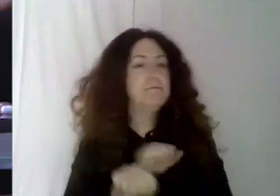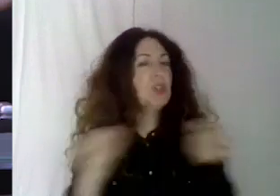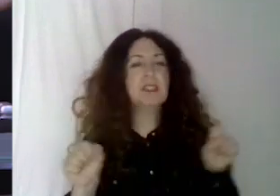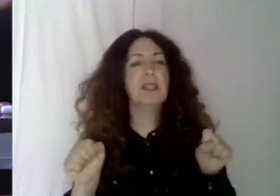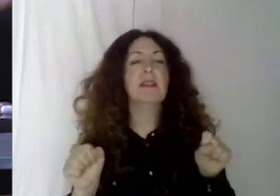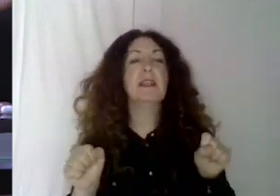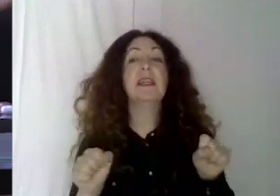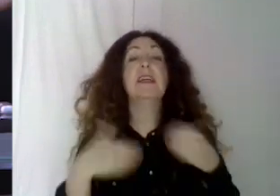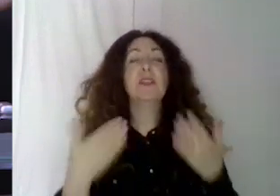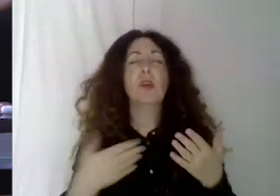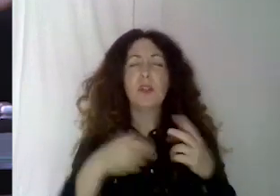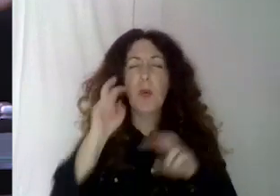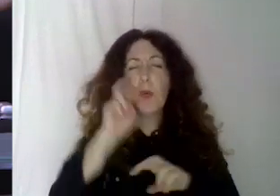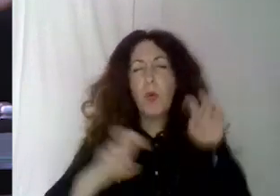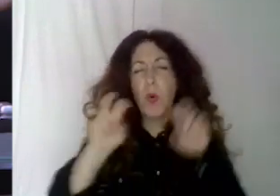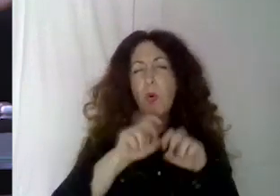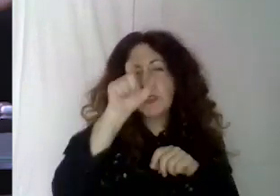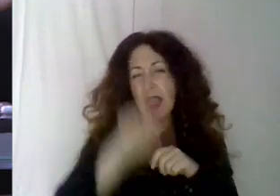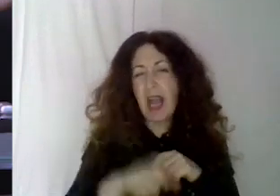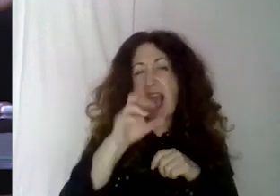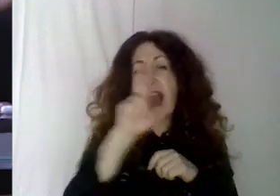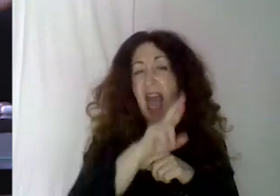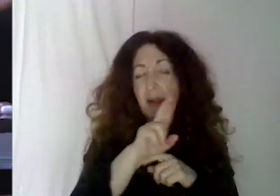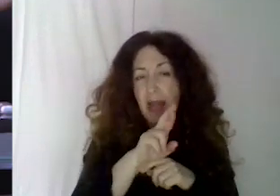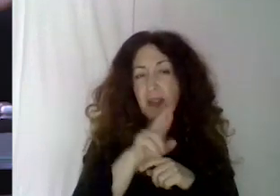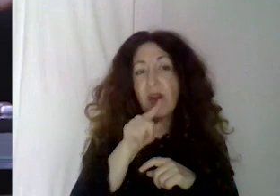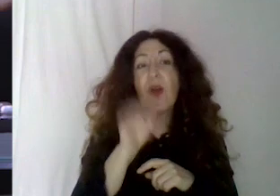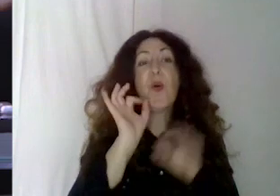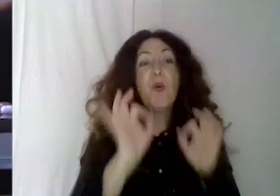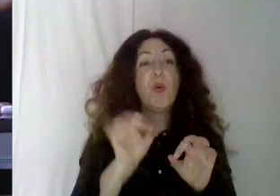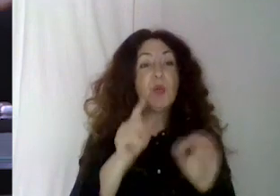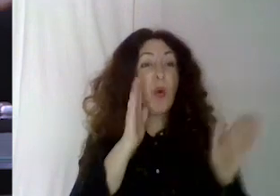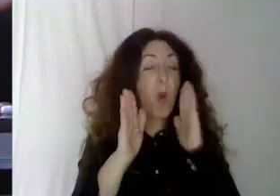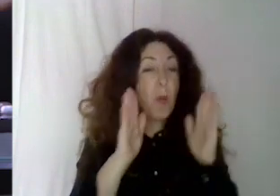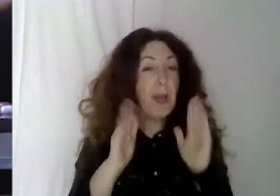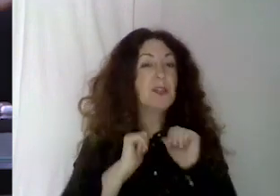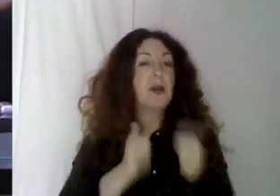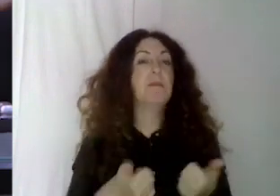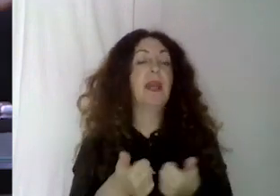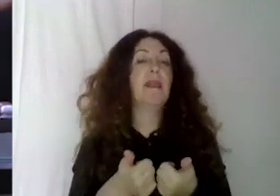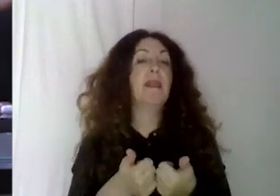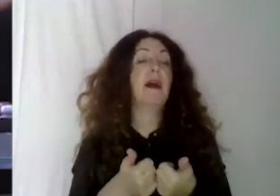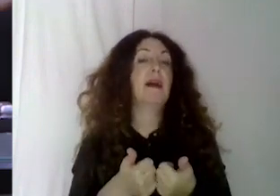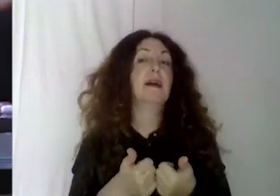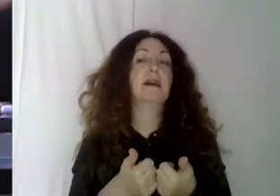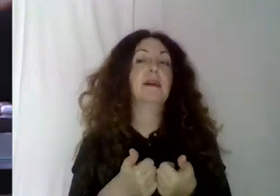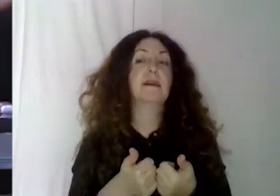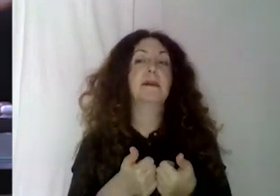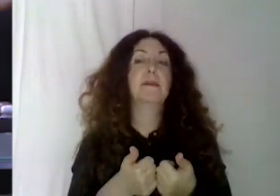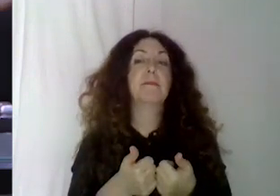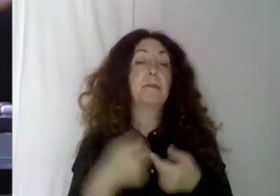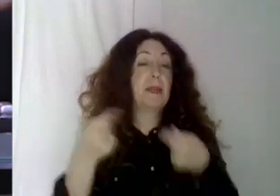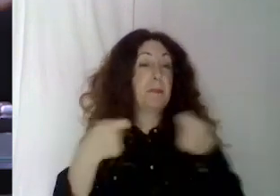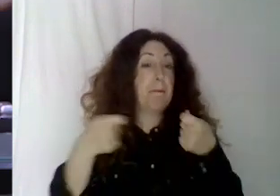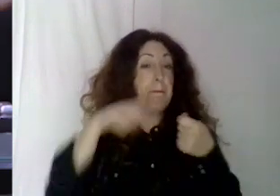Es realmente el origen del mercado del arte. Y han aparecido unos artilugios que